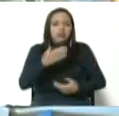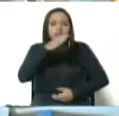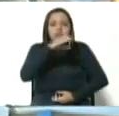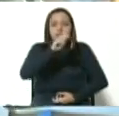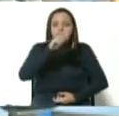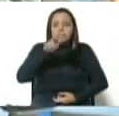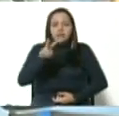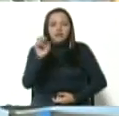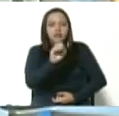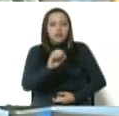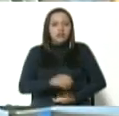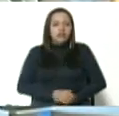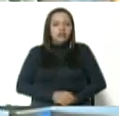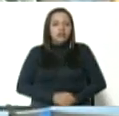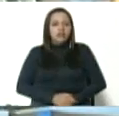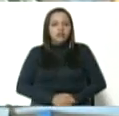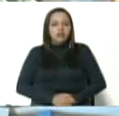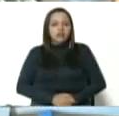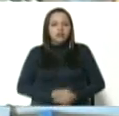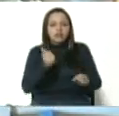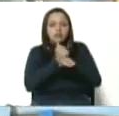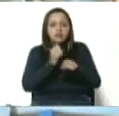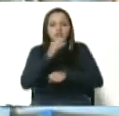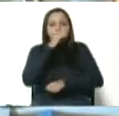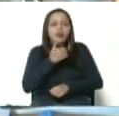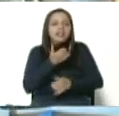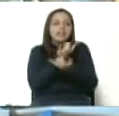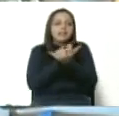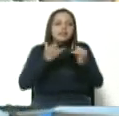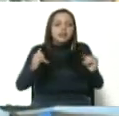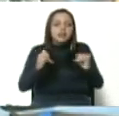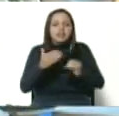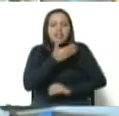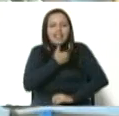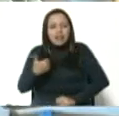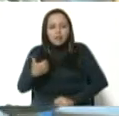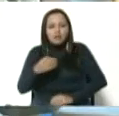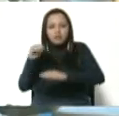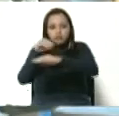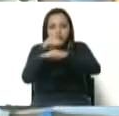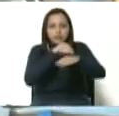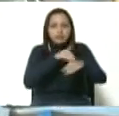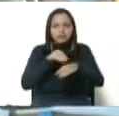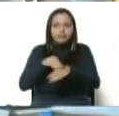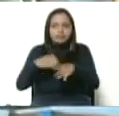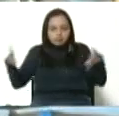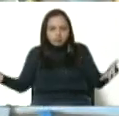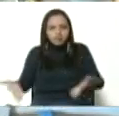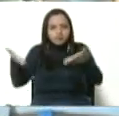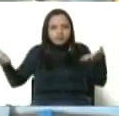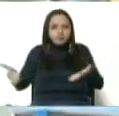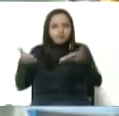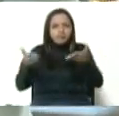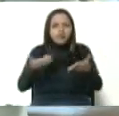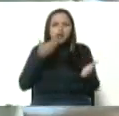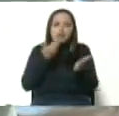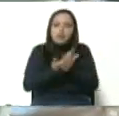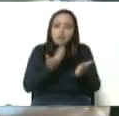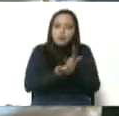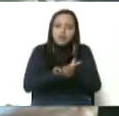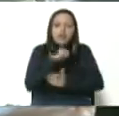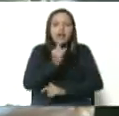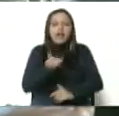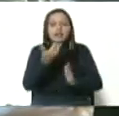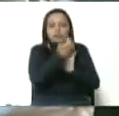Sindicato Nacional de Trabajadores No Dependientes, queremos señalar que insistimos en las 7 propuestas que